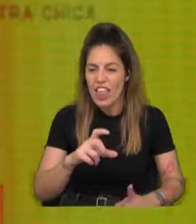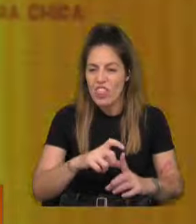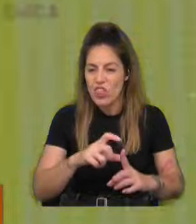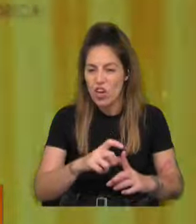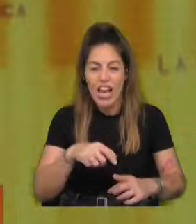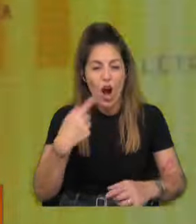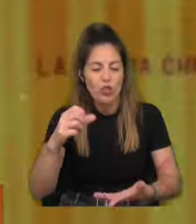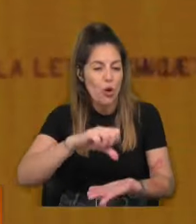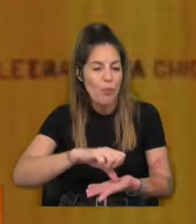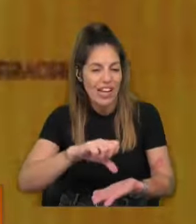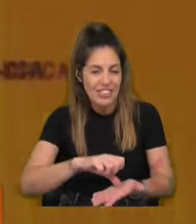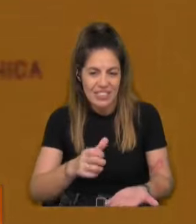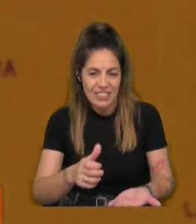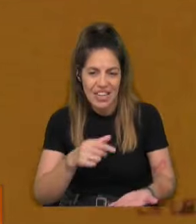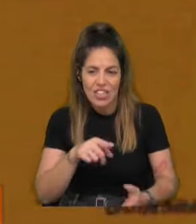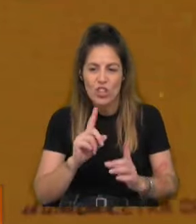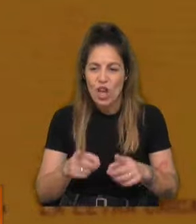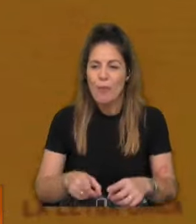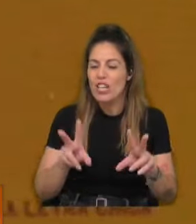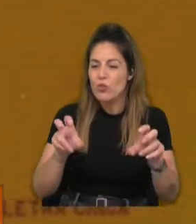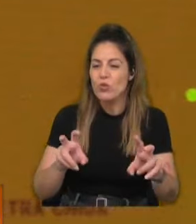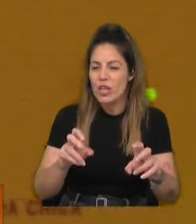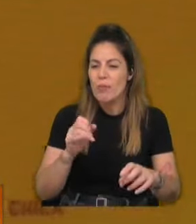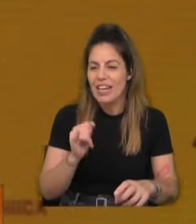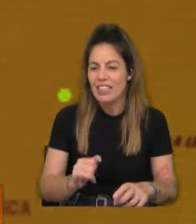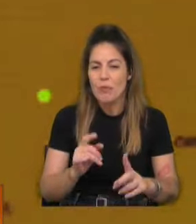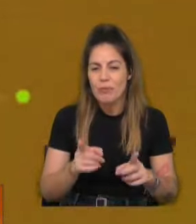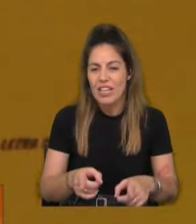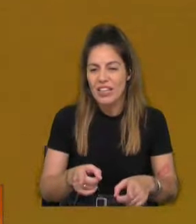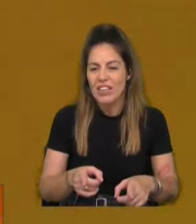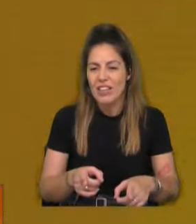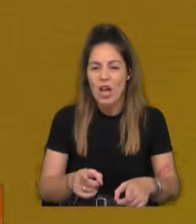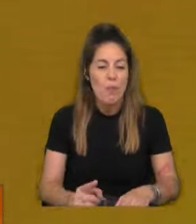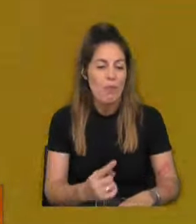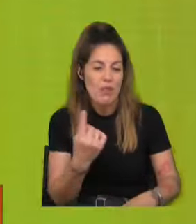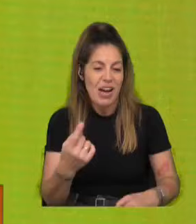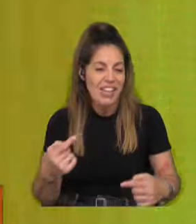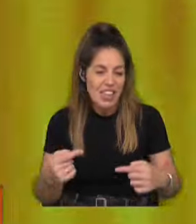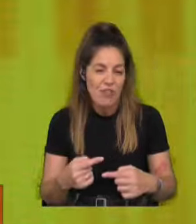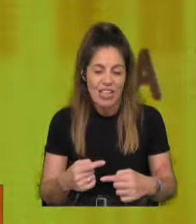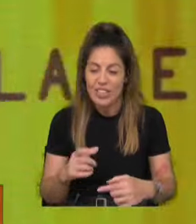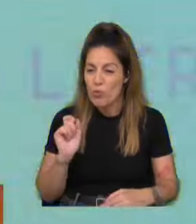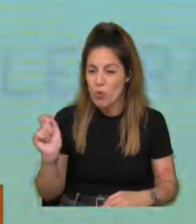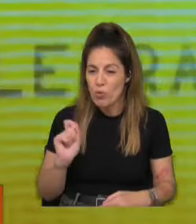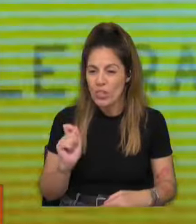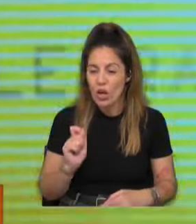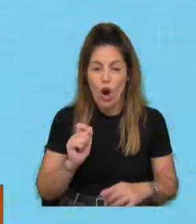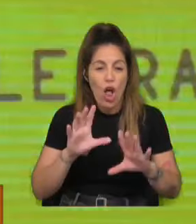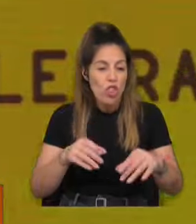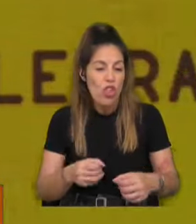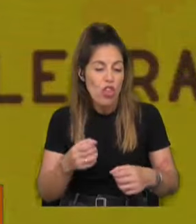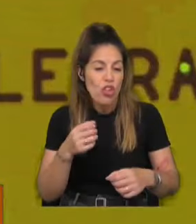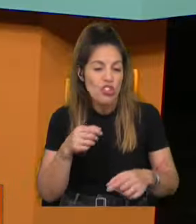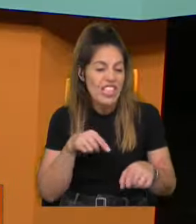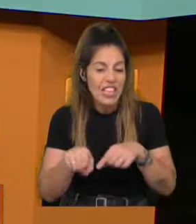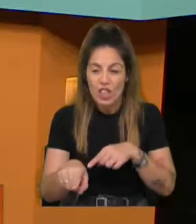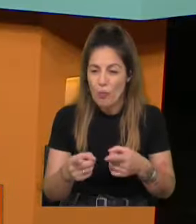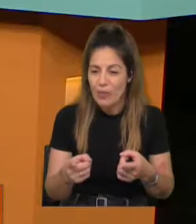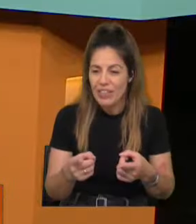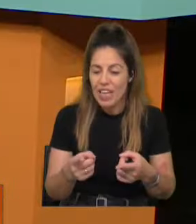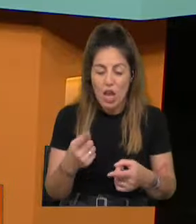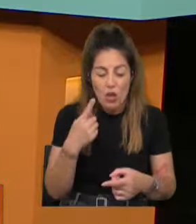ahorros de las personas Eso me parece que también es una cuestión que tiene que que como que que primar en el debate público Porque todos creo que directa o indirectamente